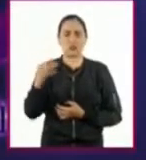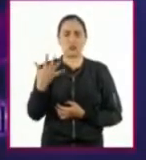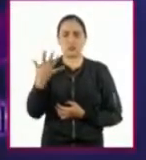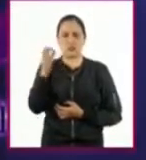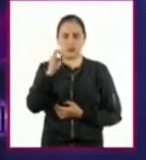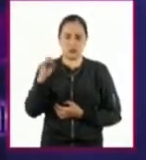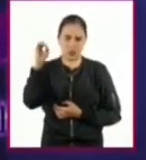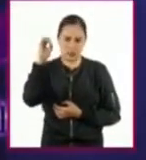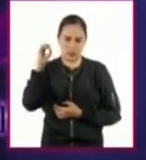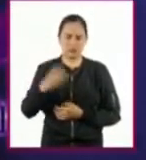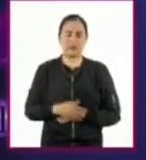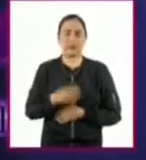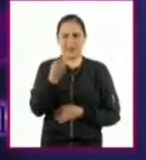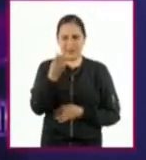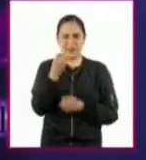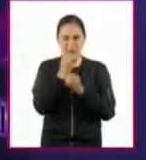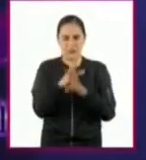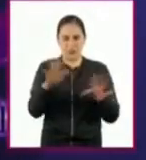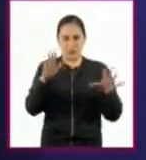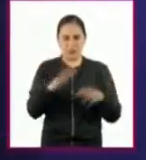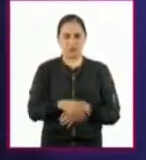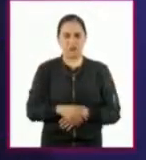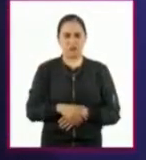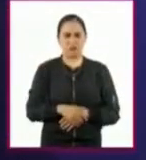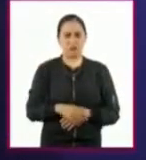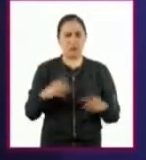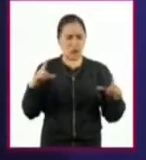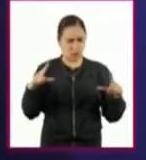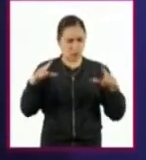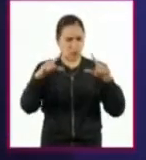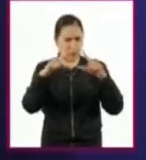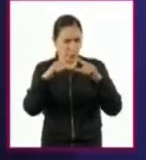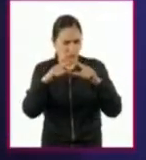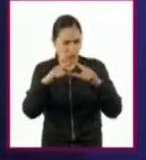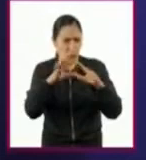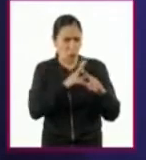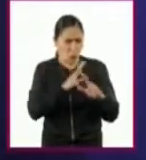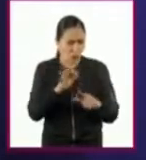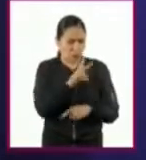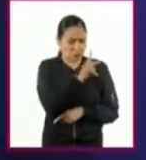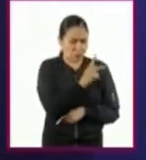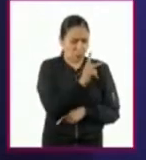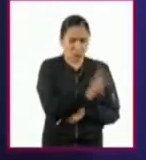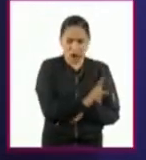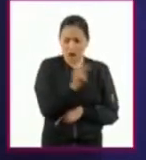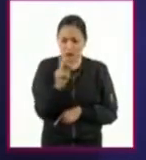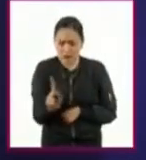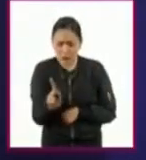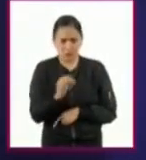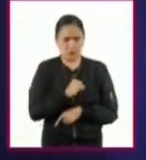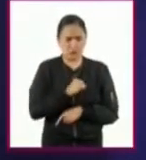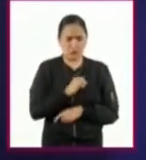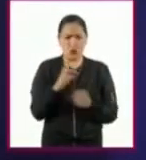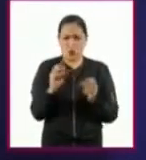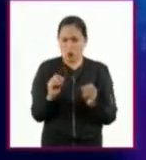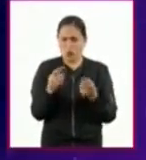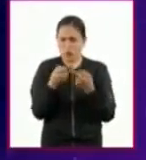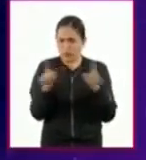grados. Con estos datos, ¿todos los triángulos construidos serán congruentes o pueden ser